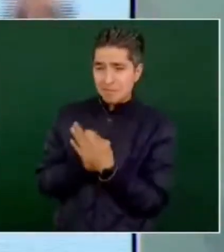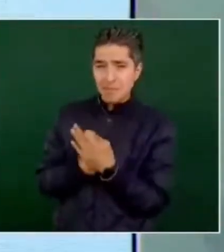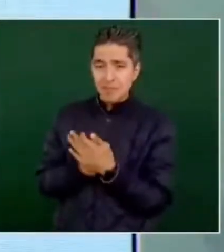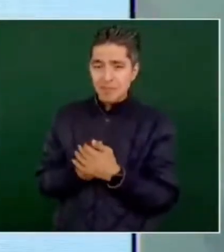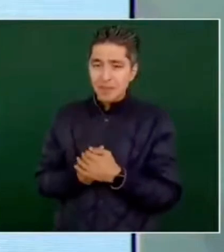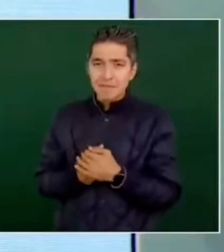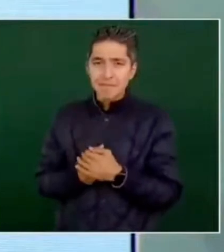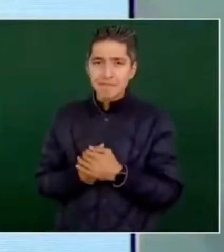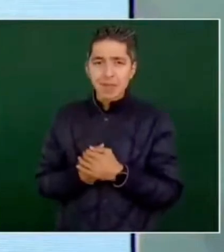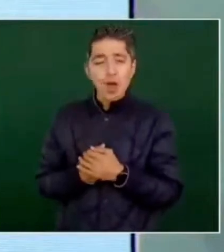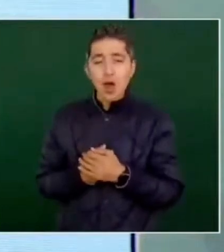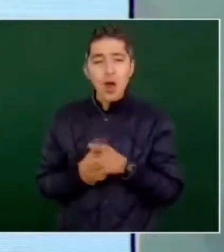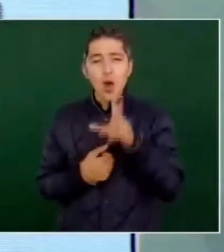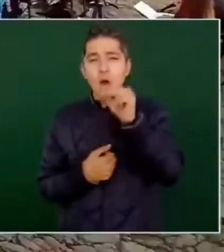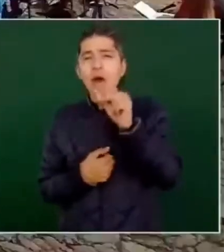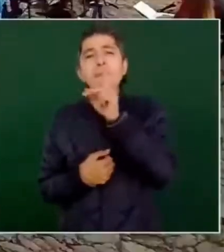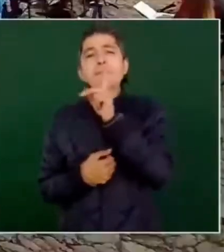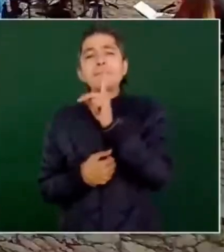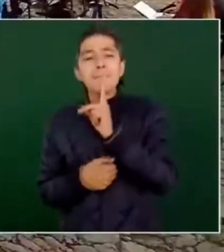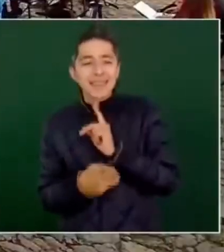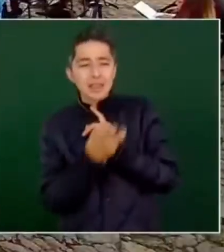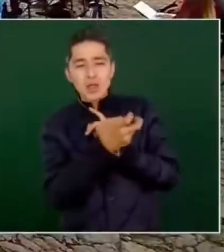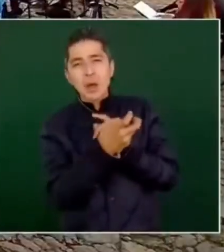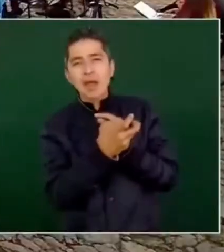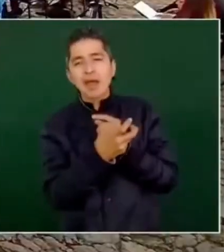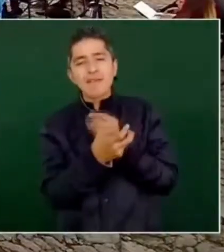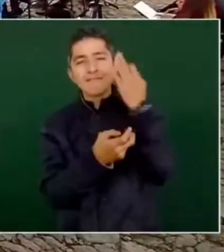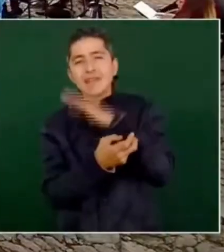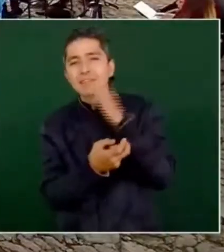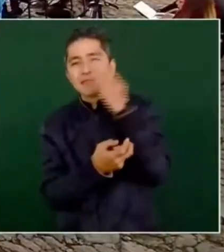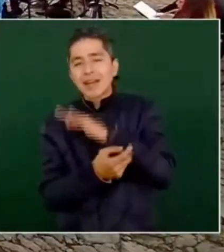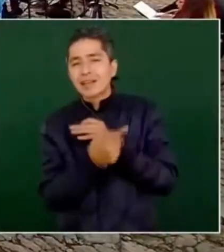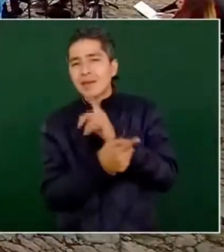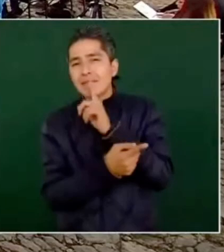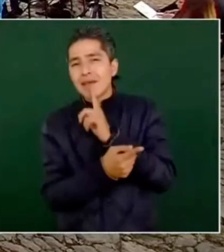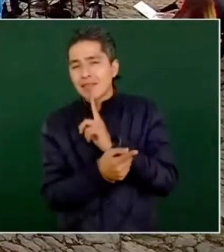Que no es cierto lo que dijo el otro.